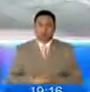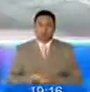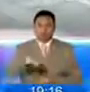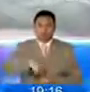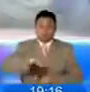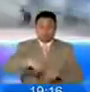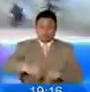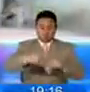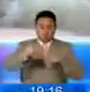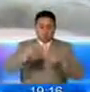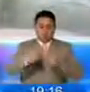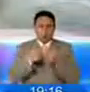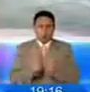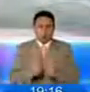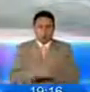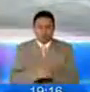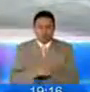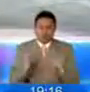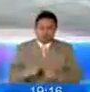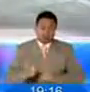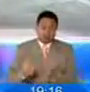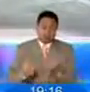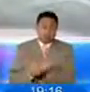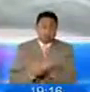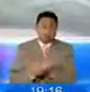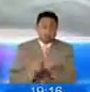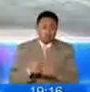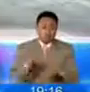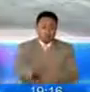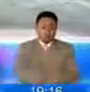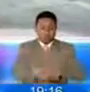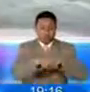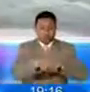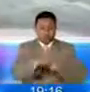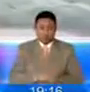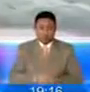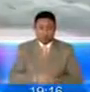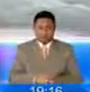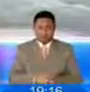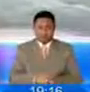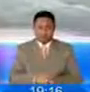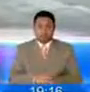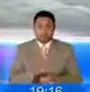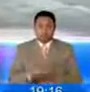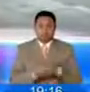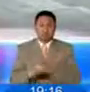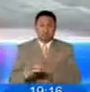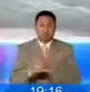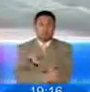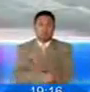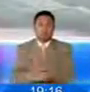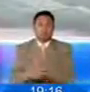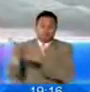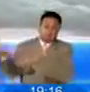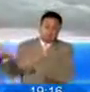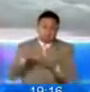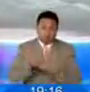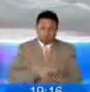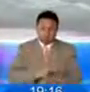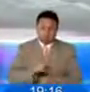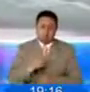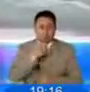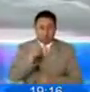rica, por lo tanto debería apoyarse más a la agricultura y dejar de ser países importadores y